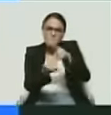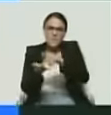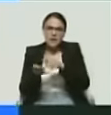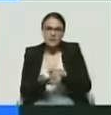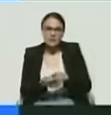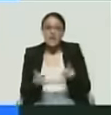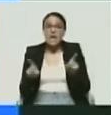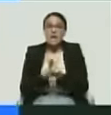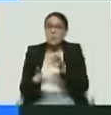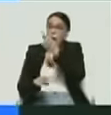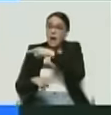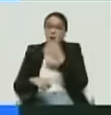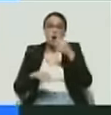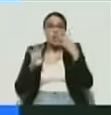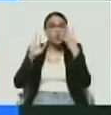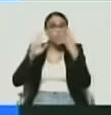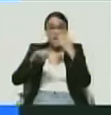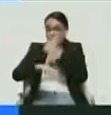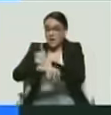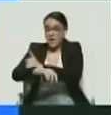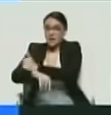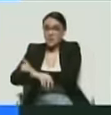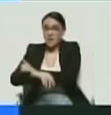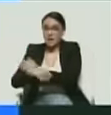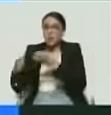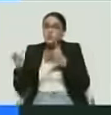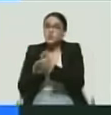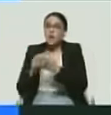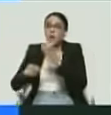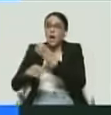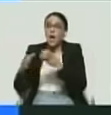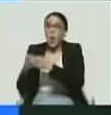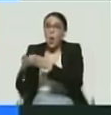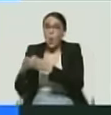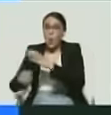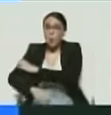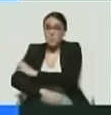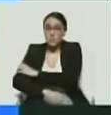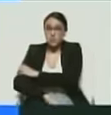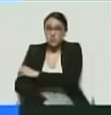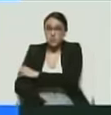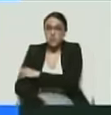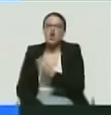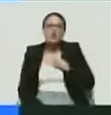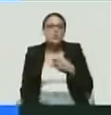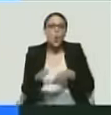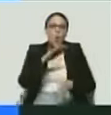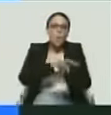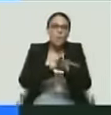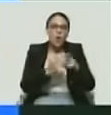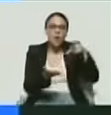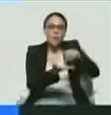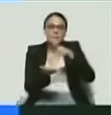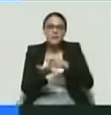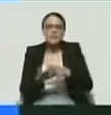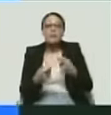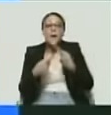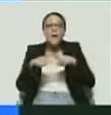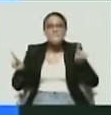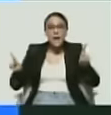8, 9 candidatos de la oposición, que diga, yo voy a participar en las elecciones, pero sé que me van a hacer fraude.